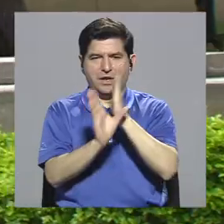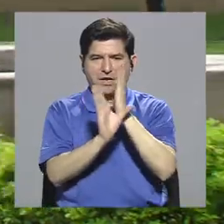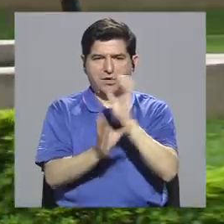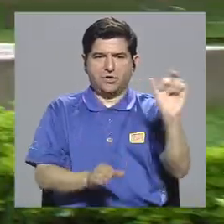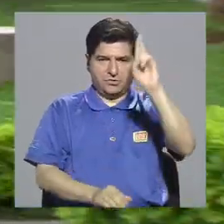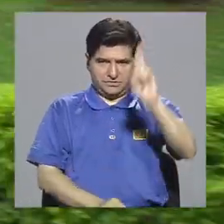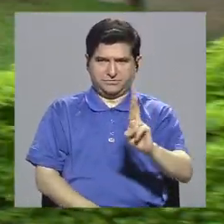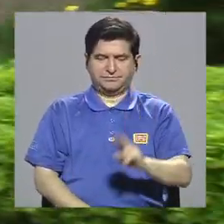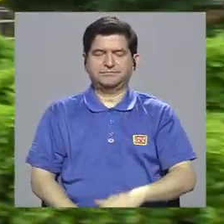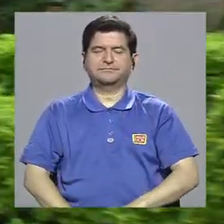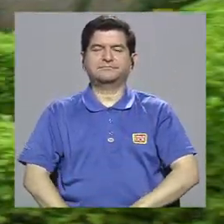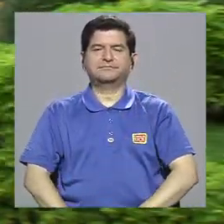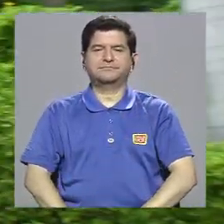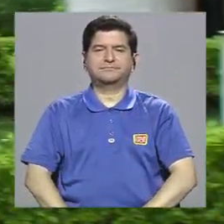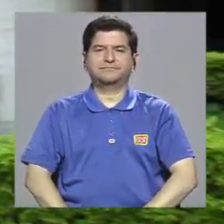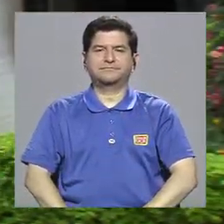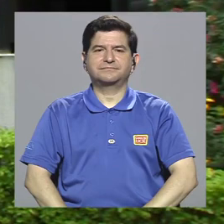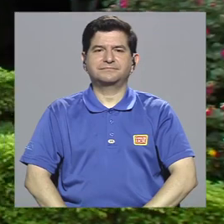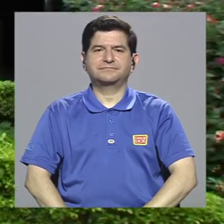Veamos.